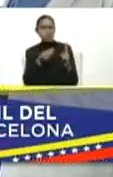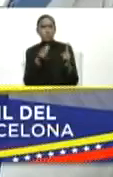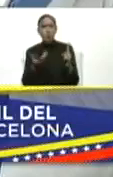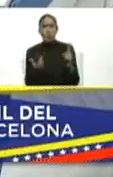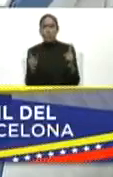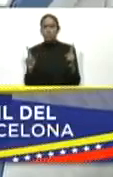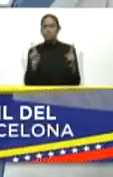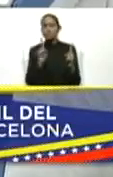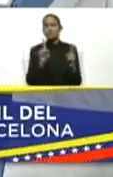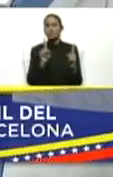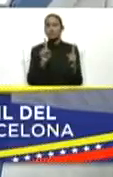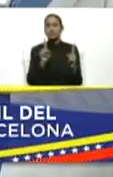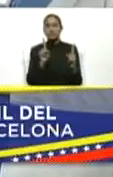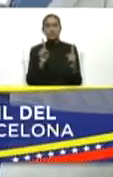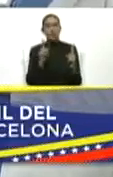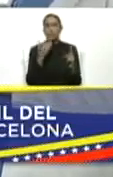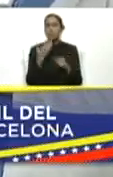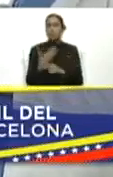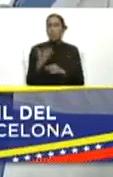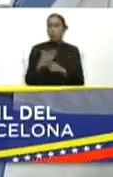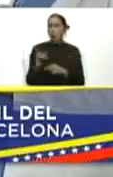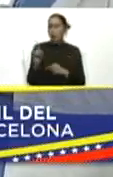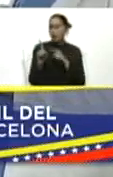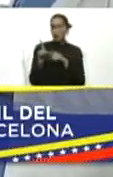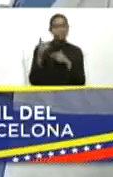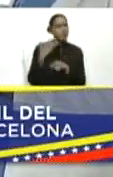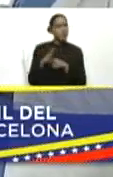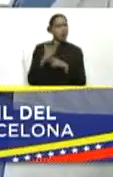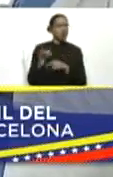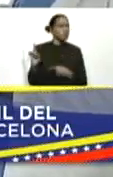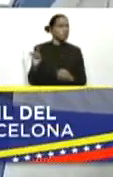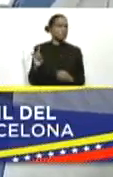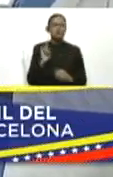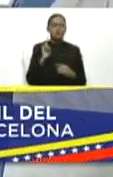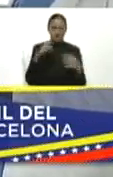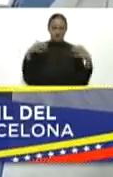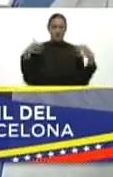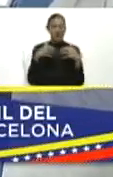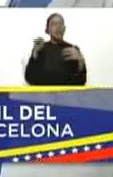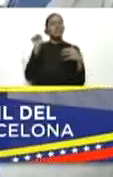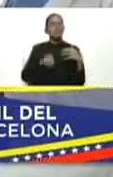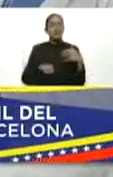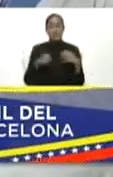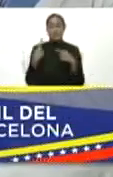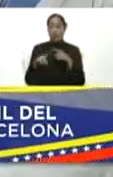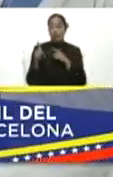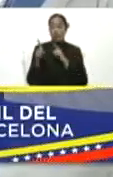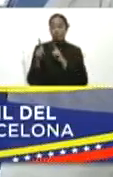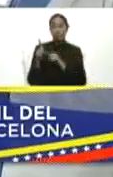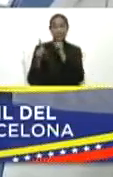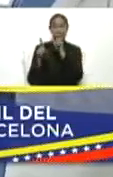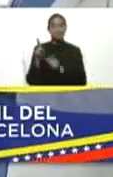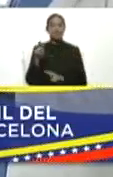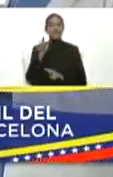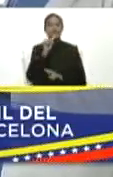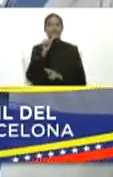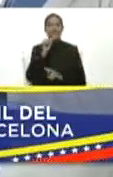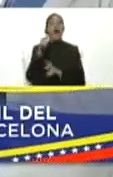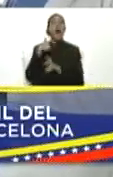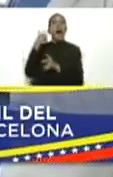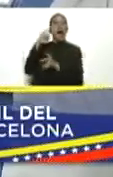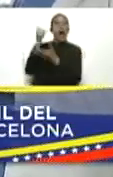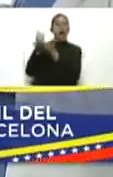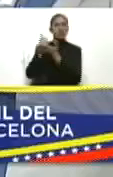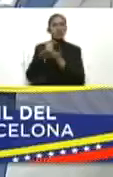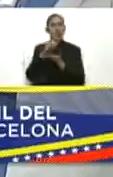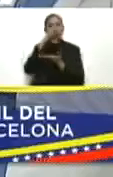Y se fue a enfrentarlo. Pero David sintió que él tenía la fuerza más grande, porque él tenía el respaldo de Dios y